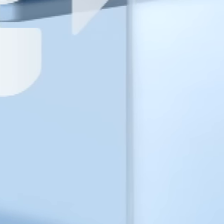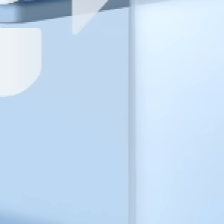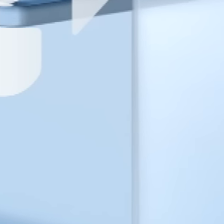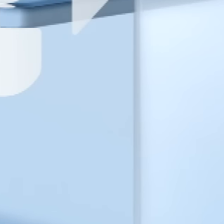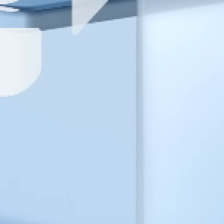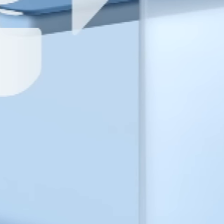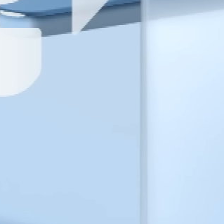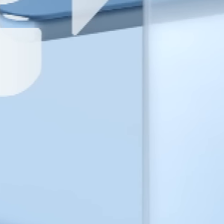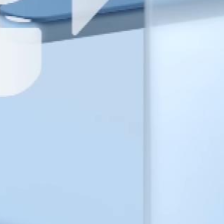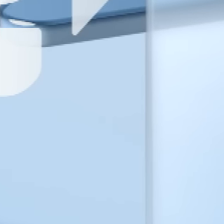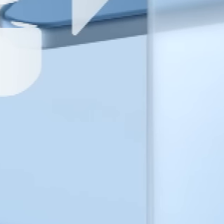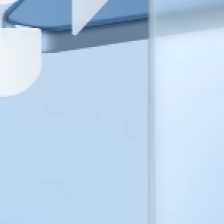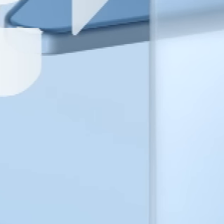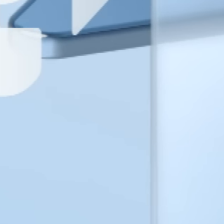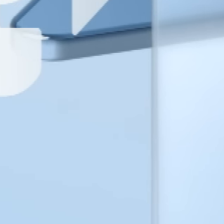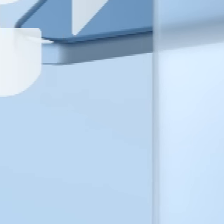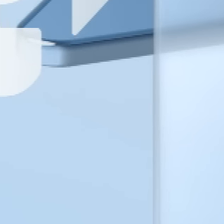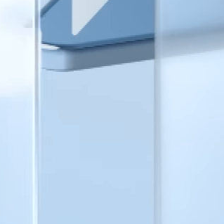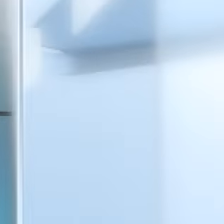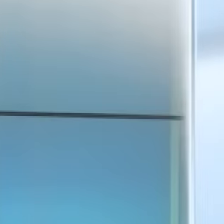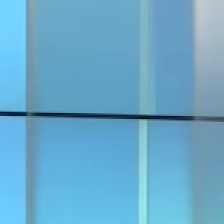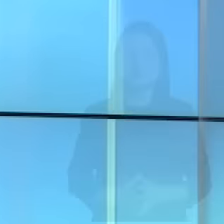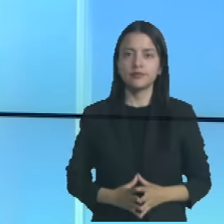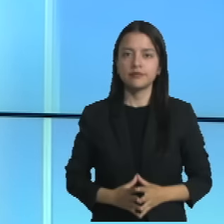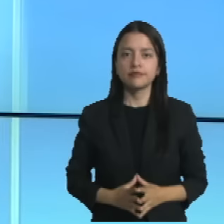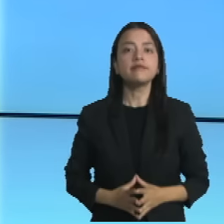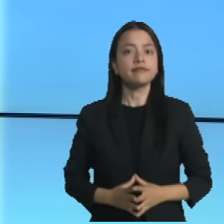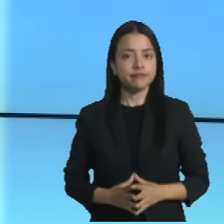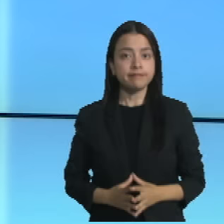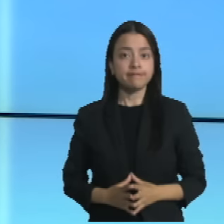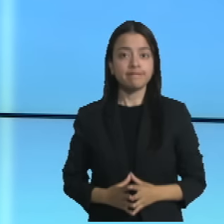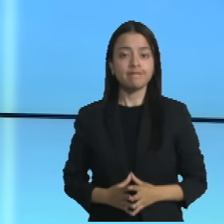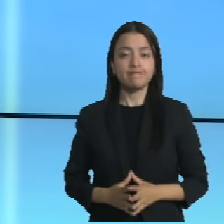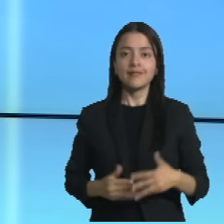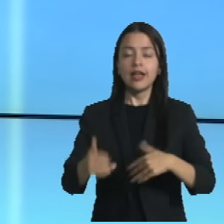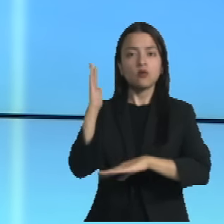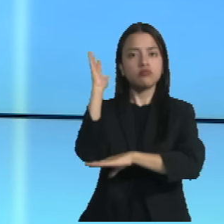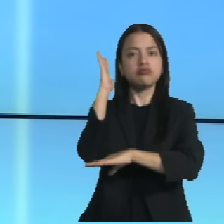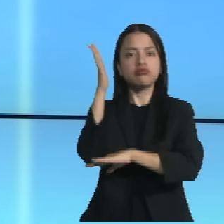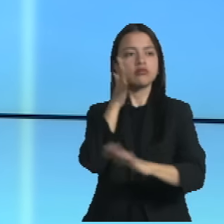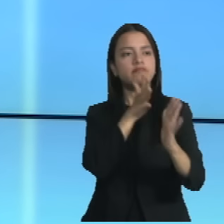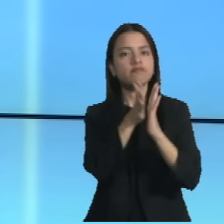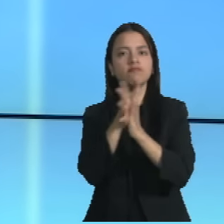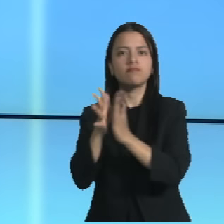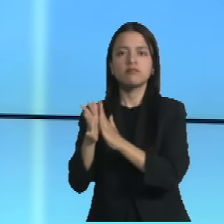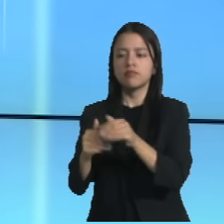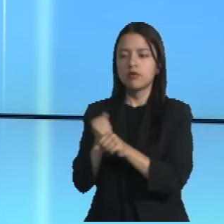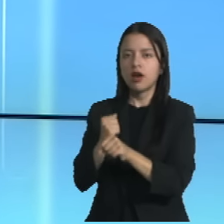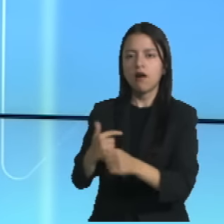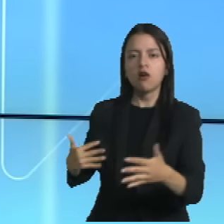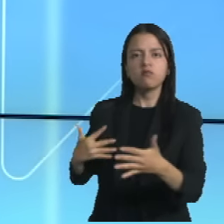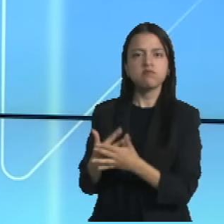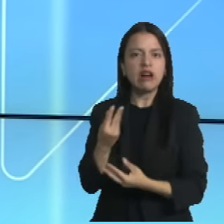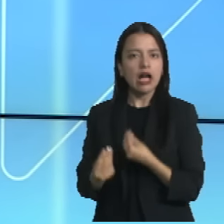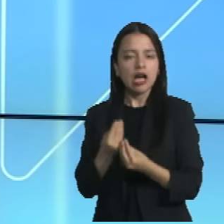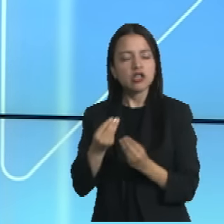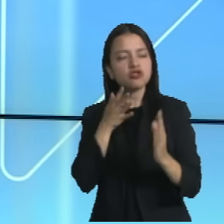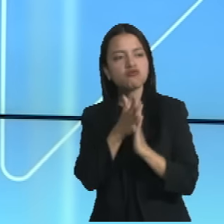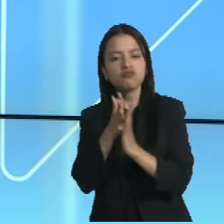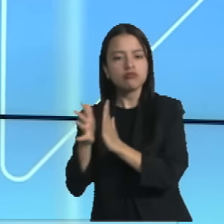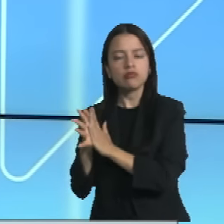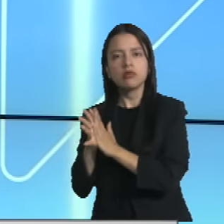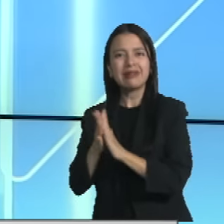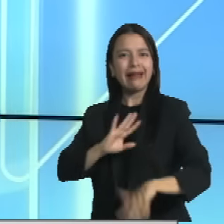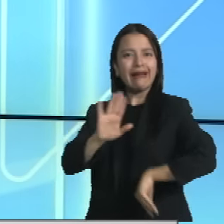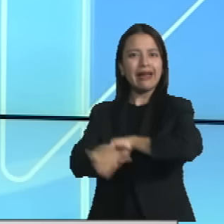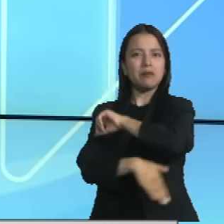Noticia en desarrollo en CMI. En medio de una rendición de cuentas, el ministro de Defensa, Iván Velásquez, fue